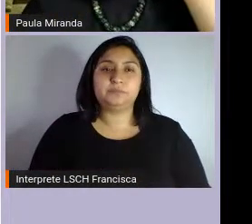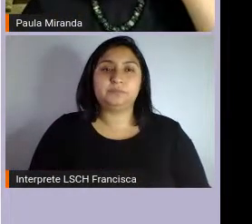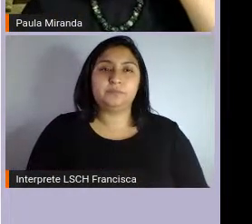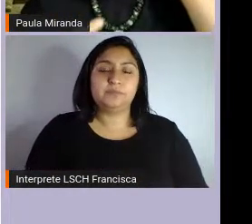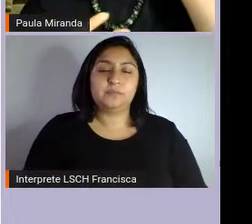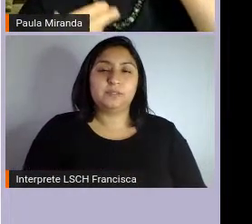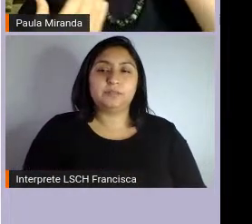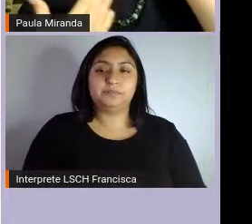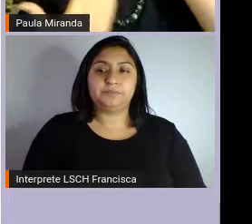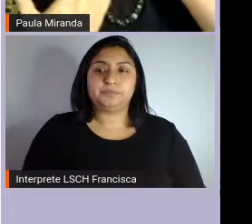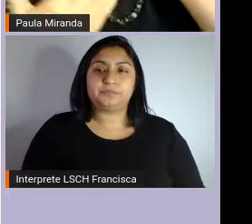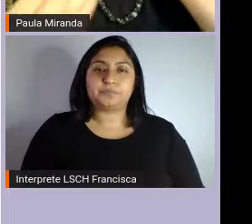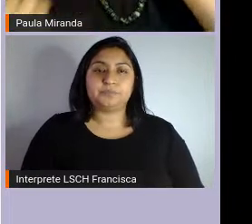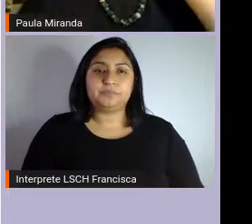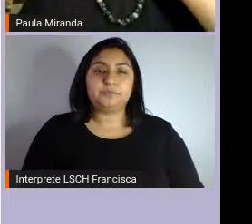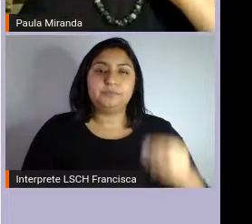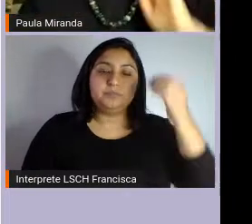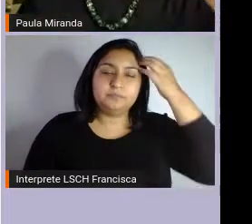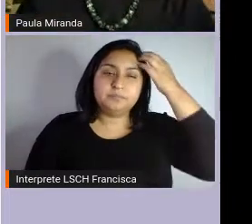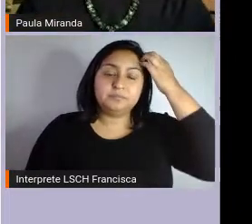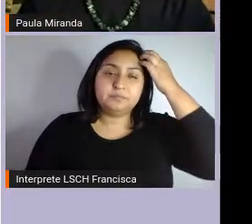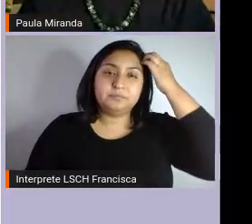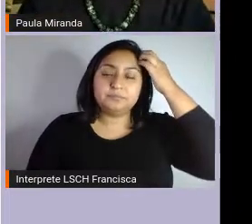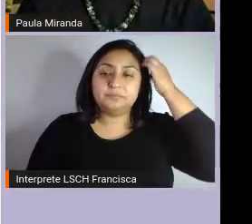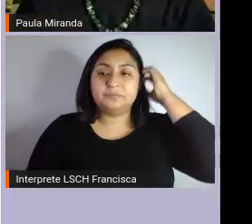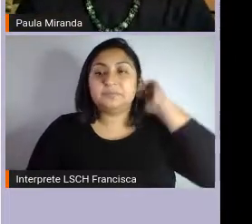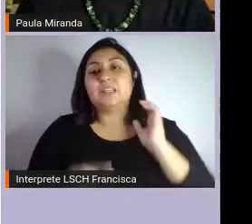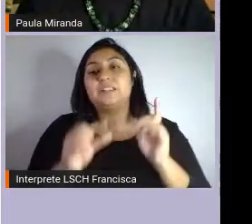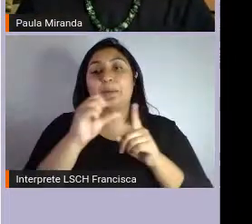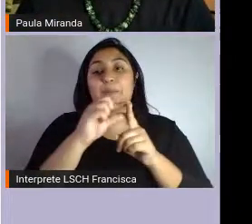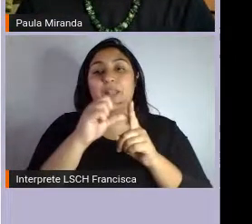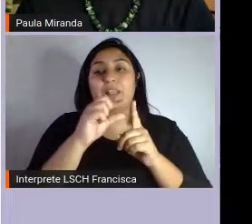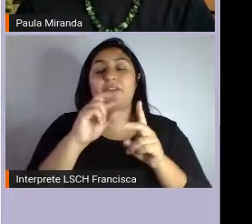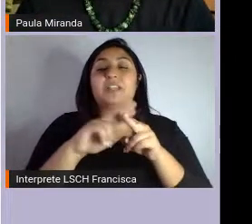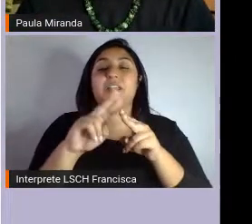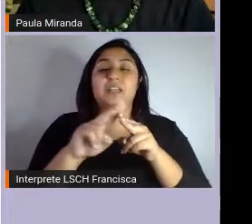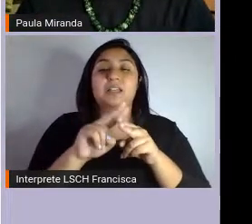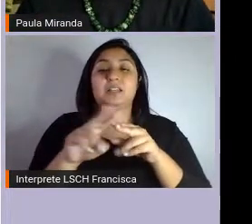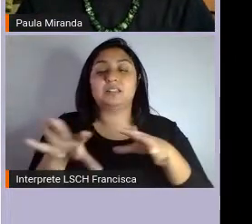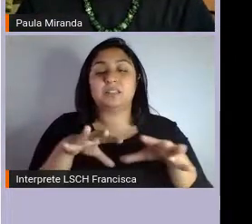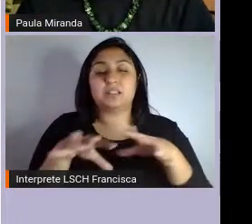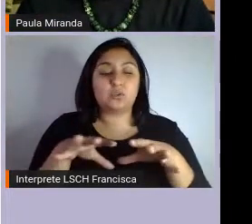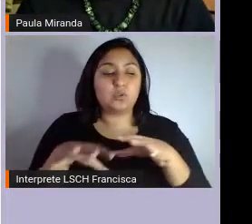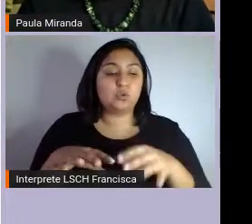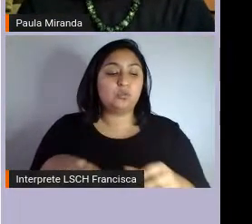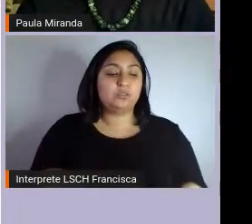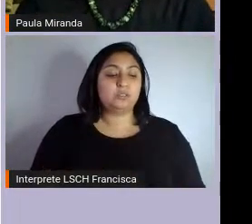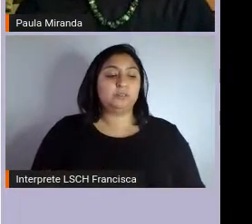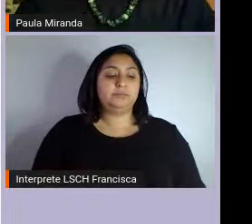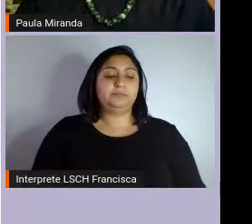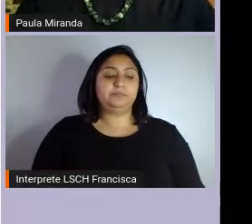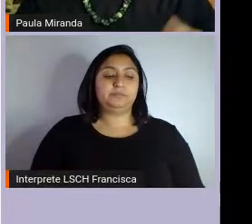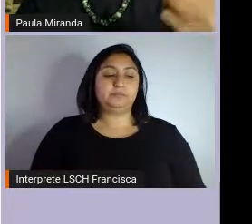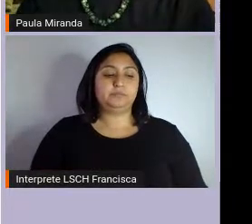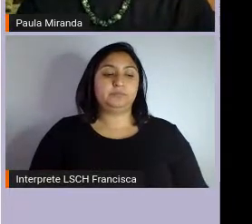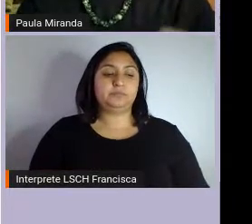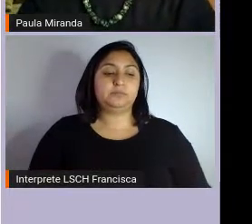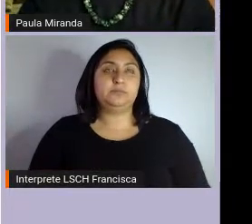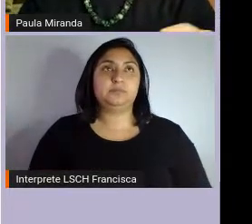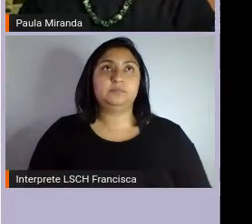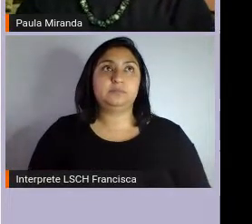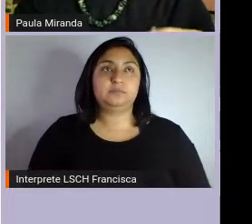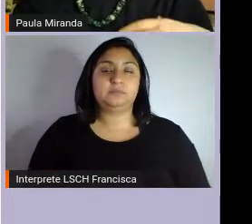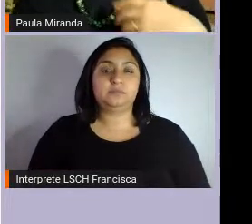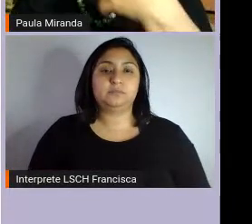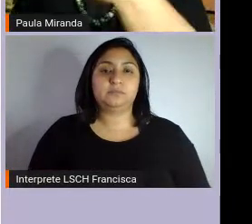en esa ritualidad, en esa palabra que hace cosas a través de la palabra ritual. Y ahí